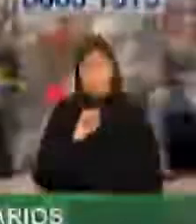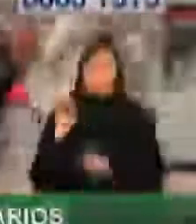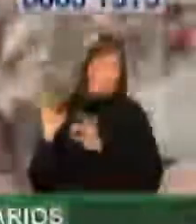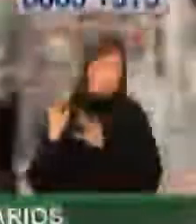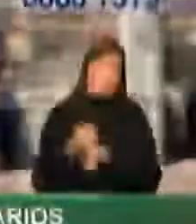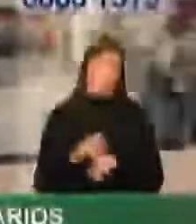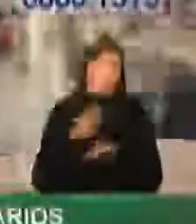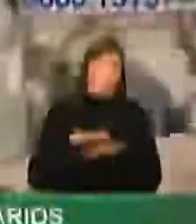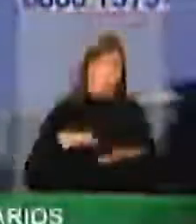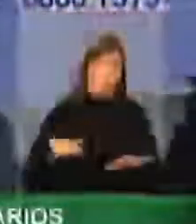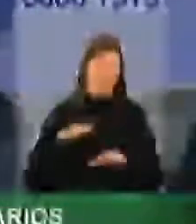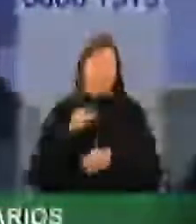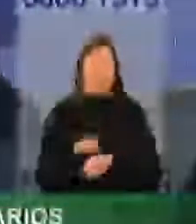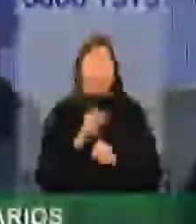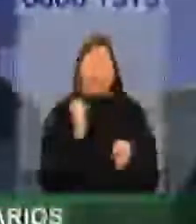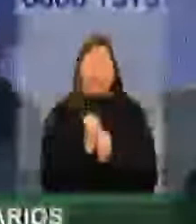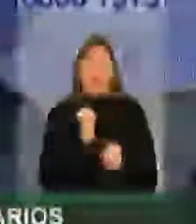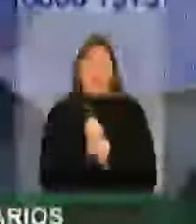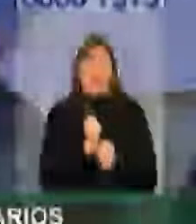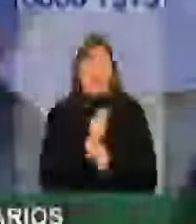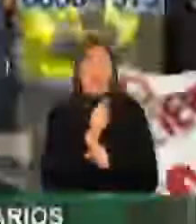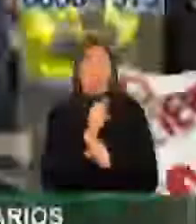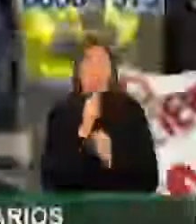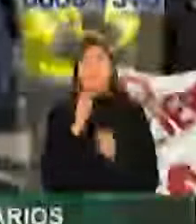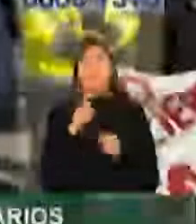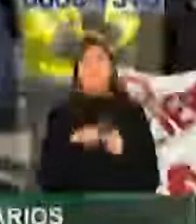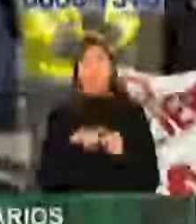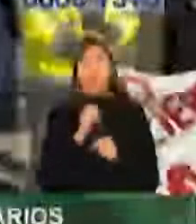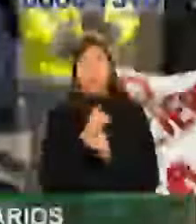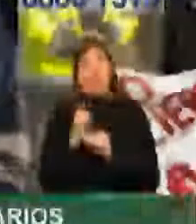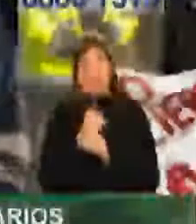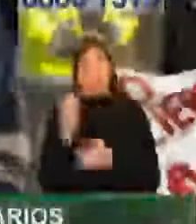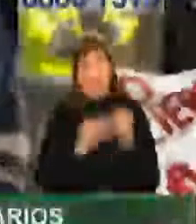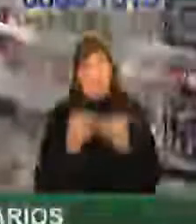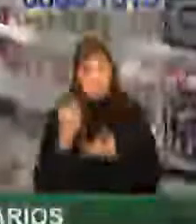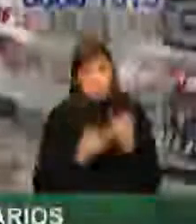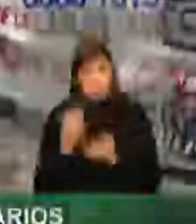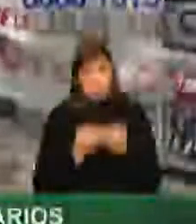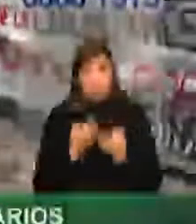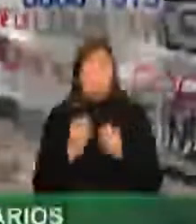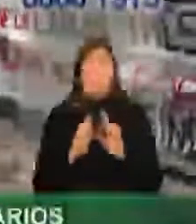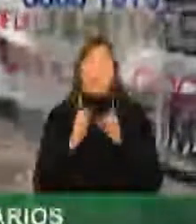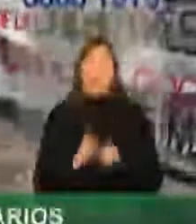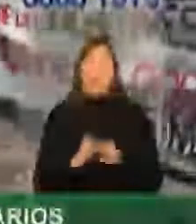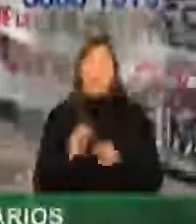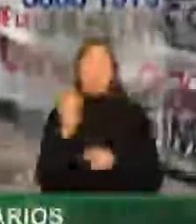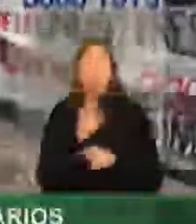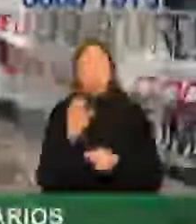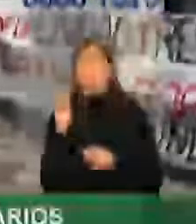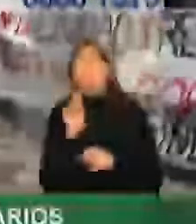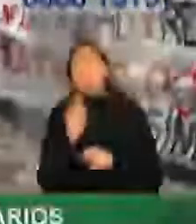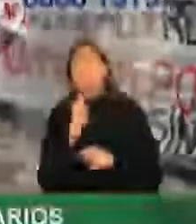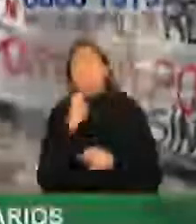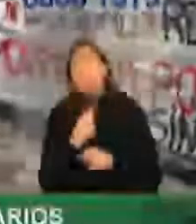sindicales. Los trabajadores cañeros y el Sindicato de la Industria Química hicieron sus reclamos. También la mesa coordinadora de entes que sostiene que no hay